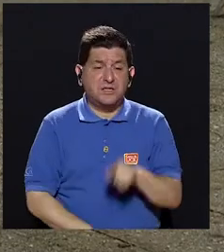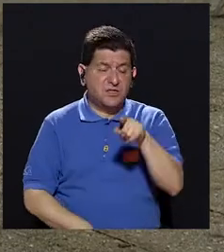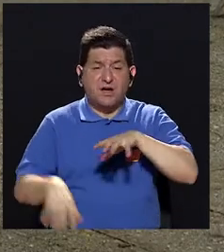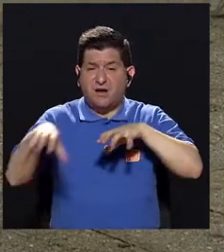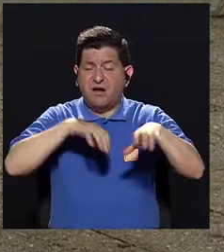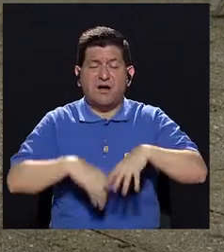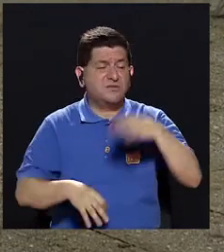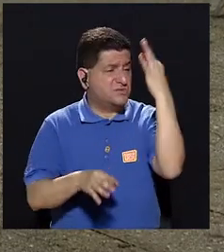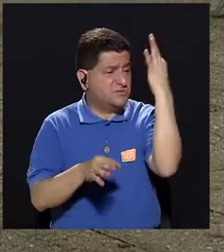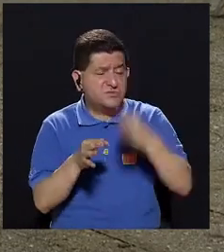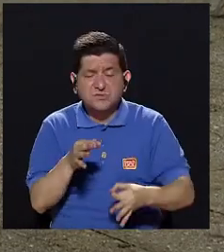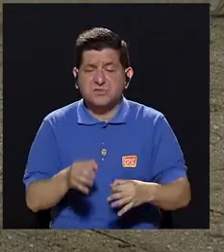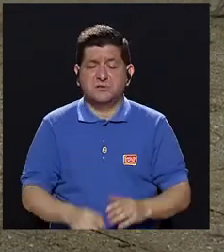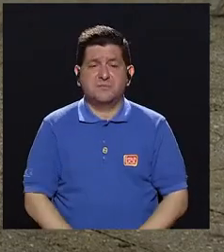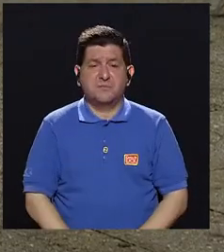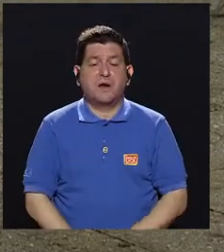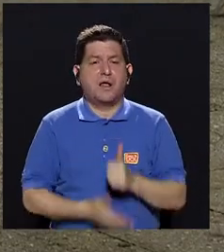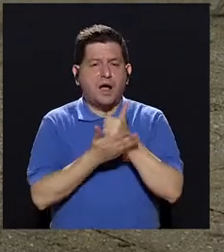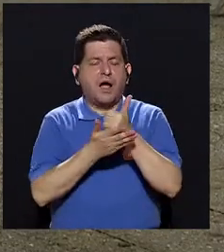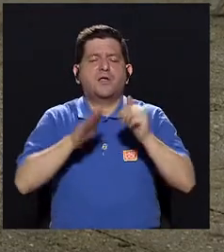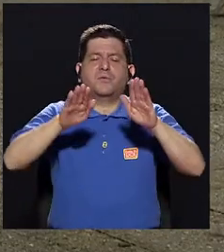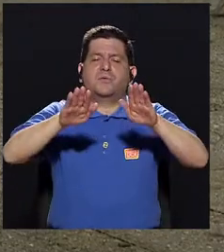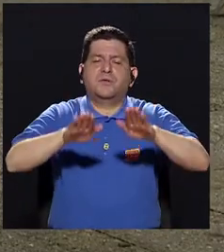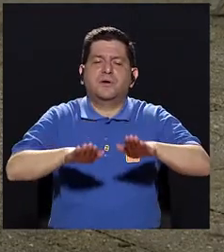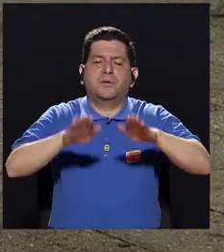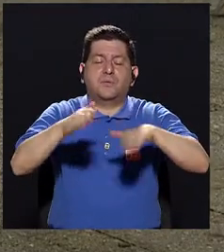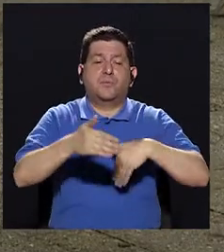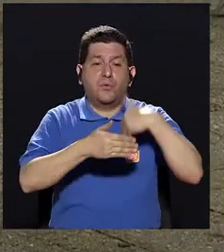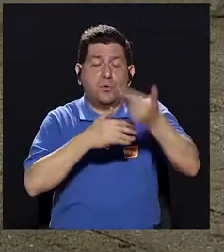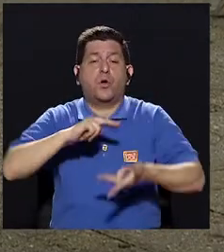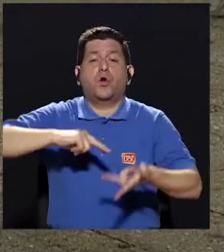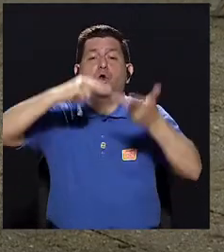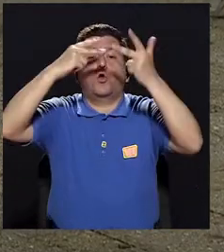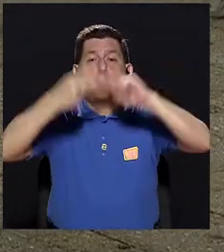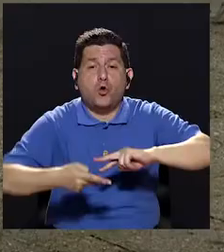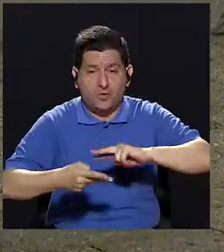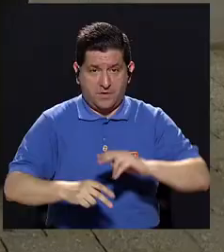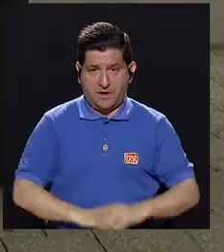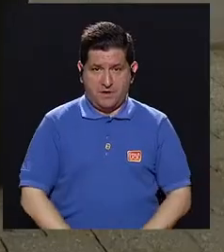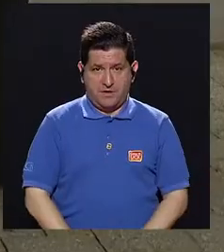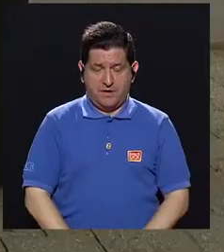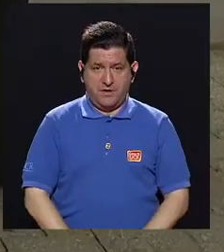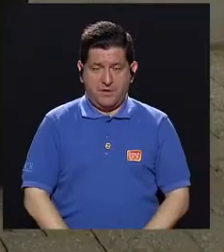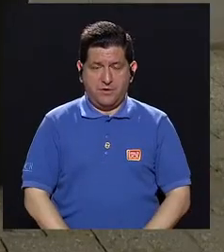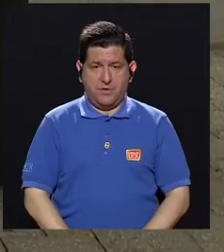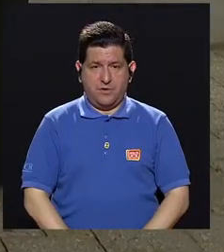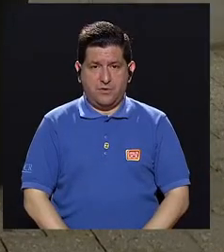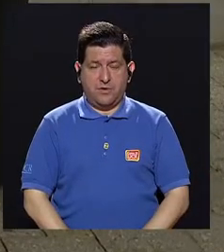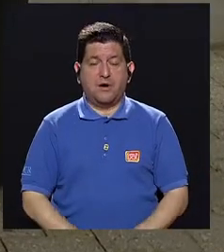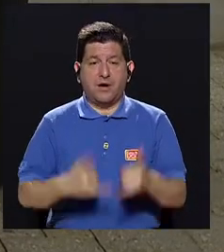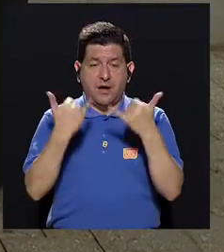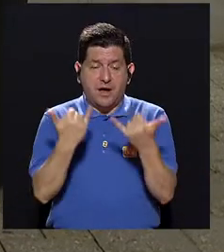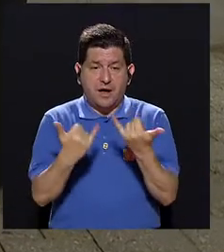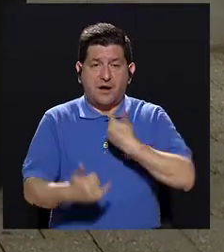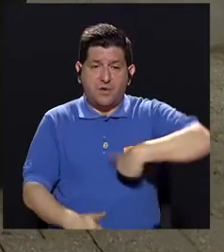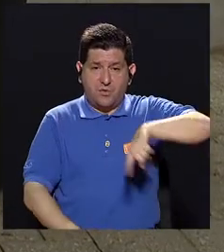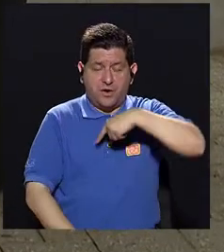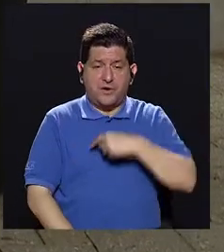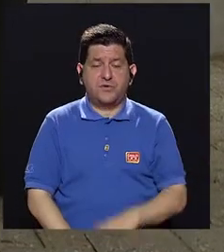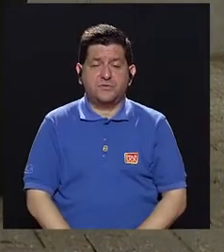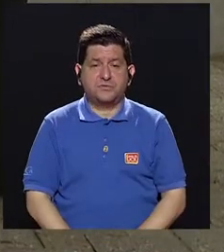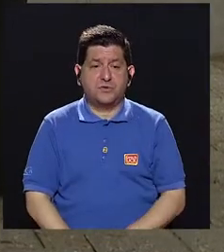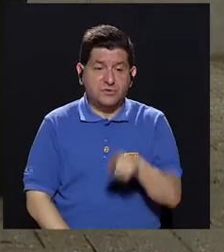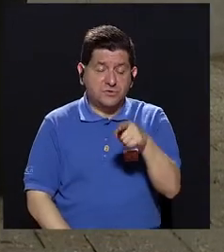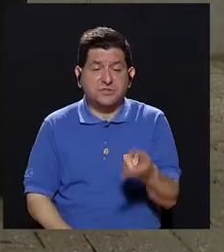ejercicio básico, sencillo, que nos va a ayudar a relajar, y después hacemos lo contrario, nos ponemos, subimos de nuevo y hacemos